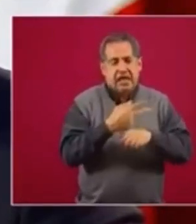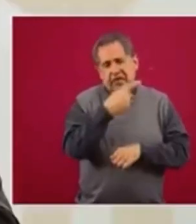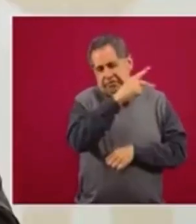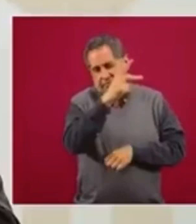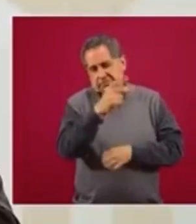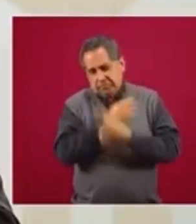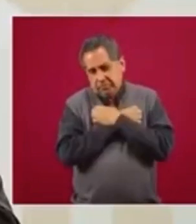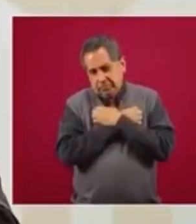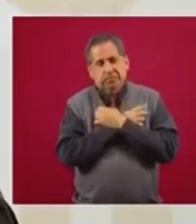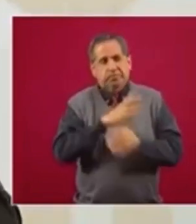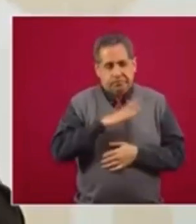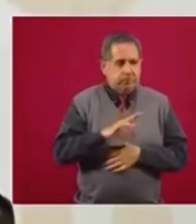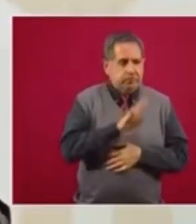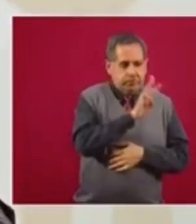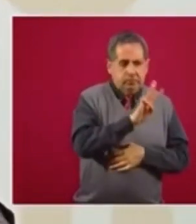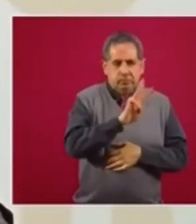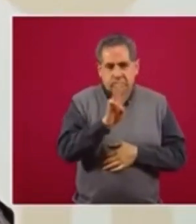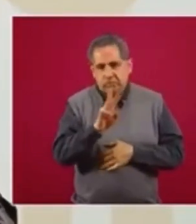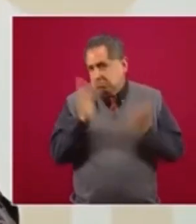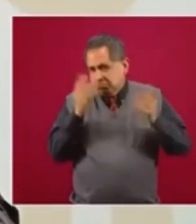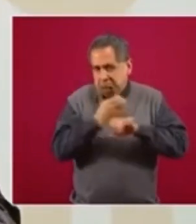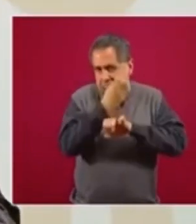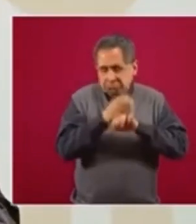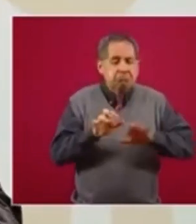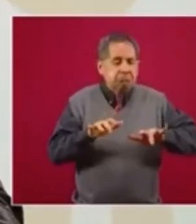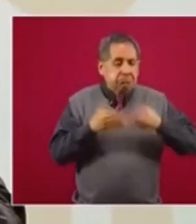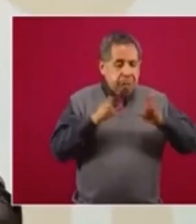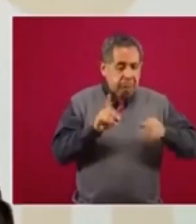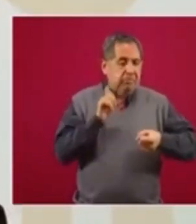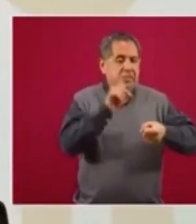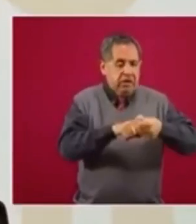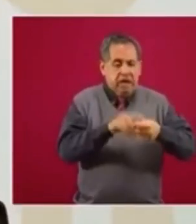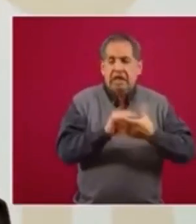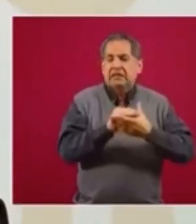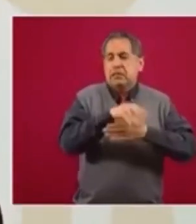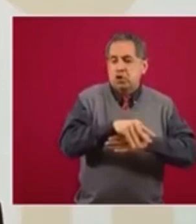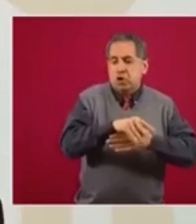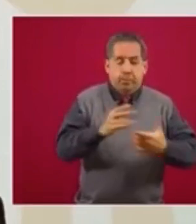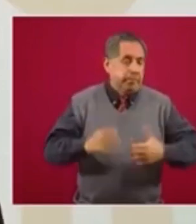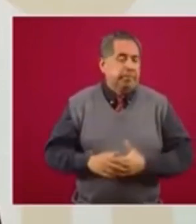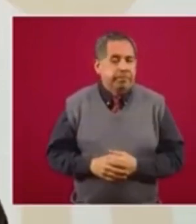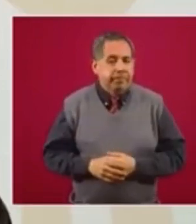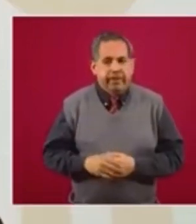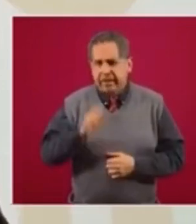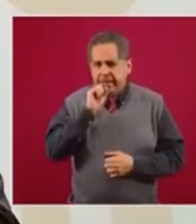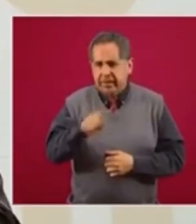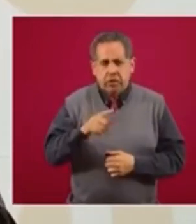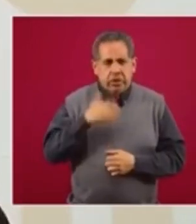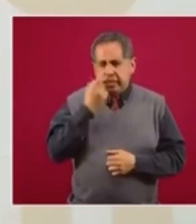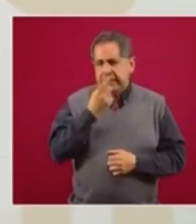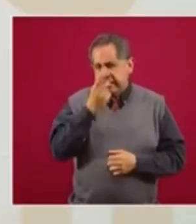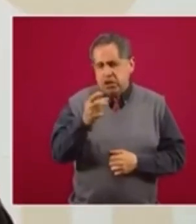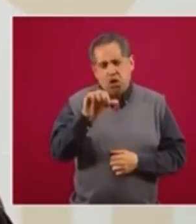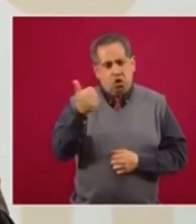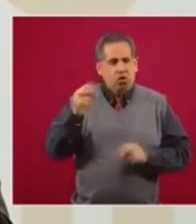página en donde pueden inscribirse. Dicho lo anterior, también quisiera comentar que Otro de